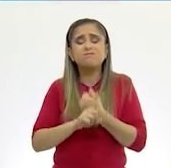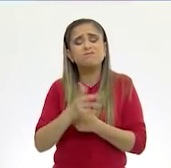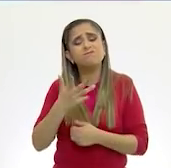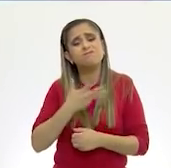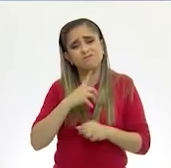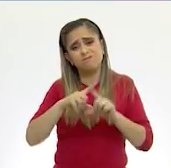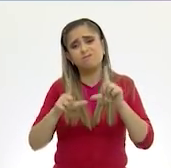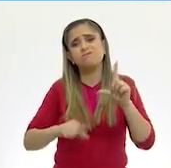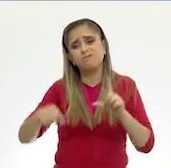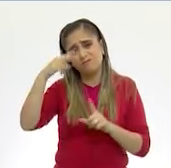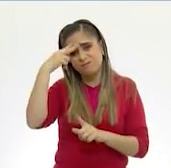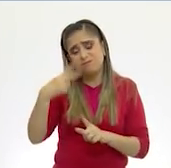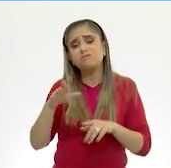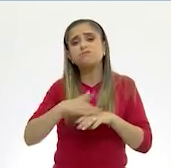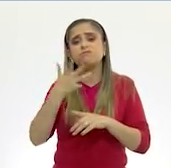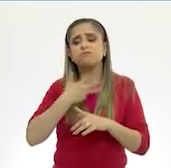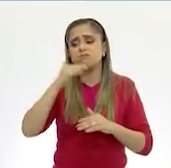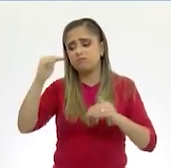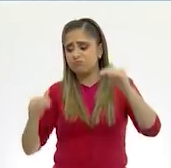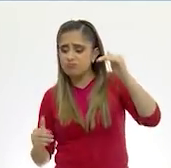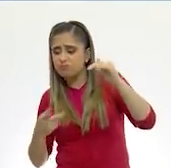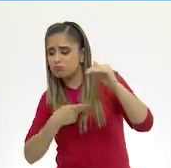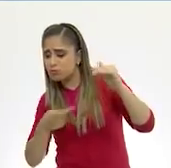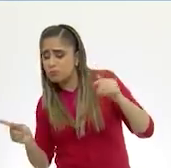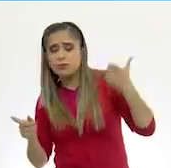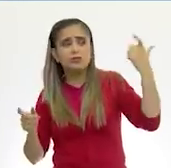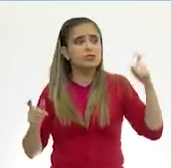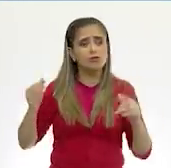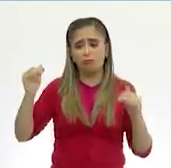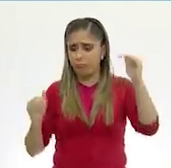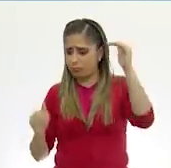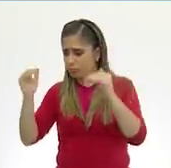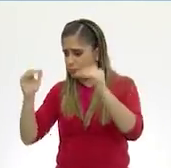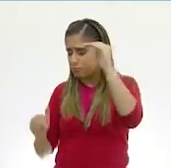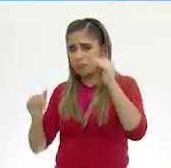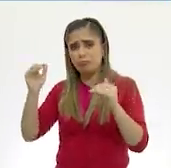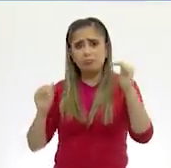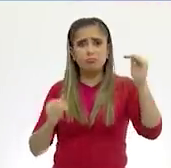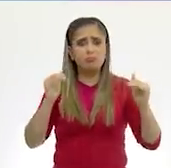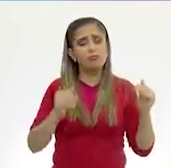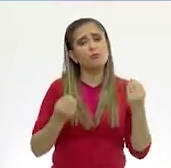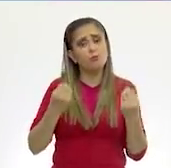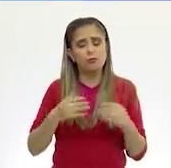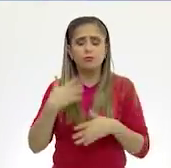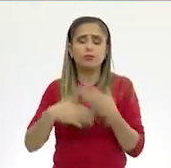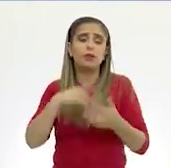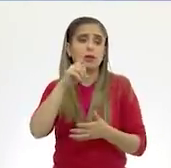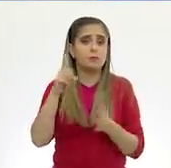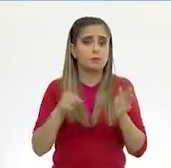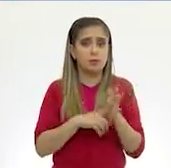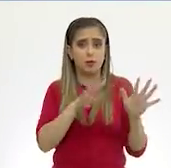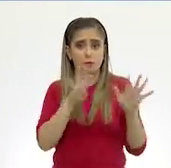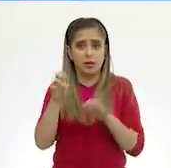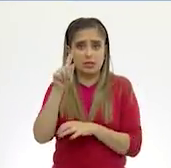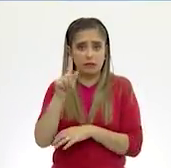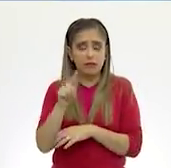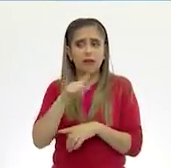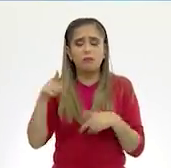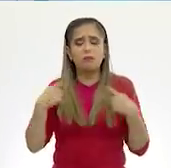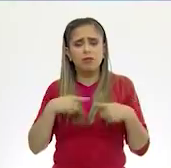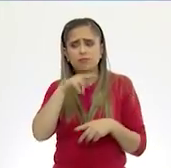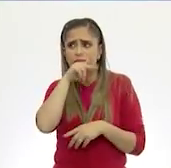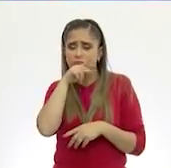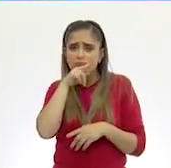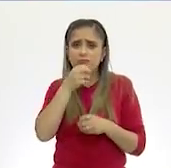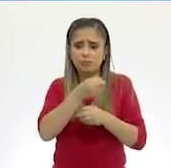y persistieron las desigualdades sociales. Para la década de los años 70 se empezaron a presentar inquietudes sobre el